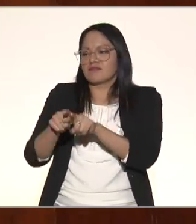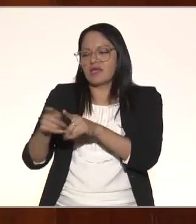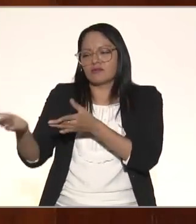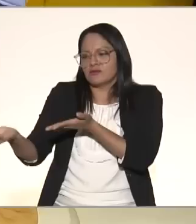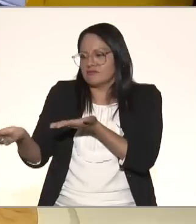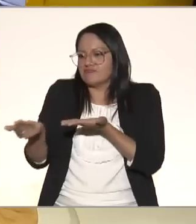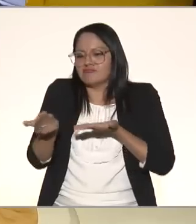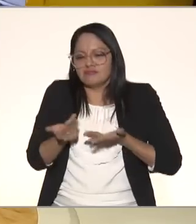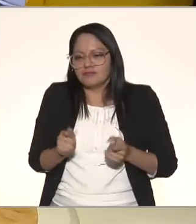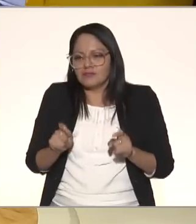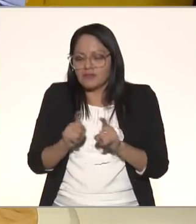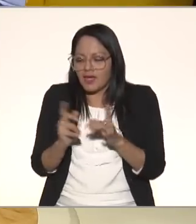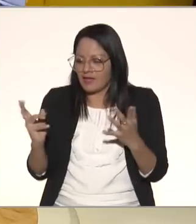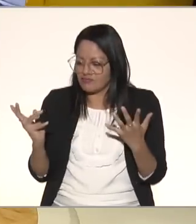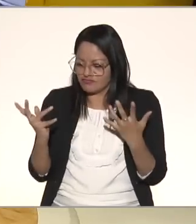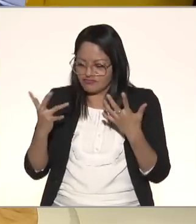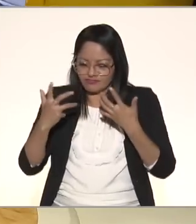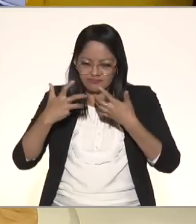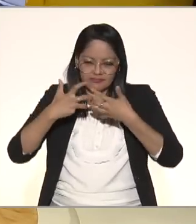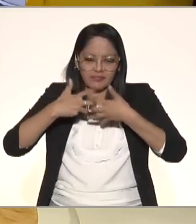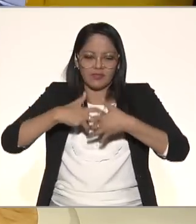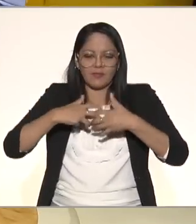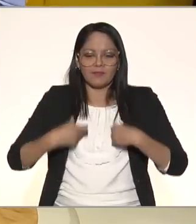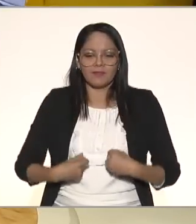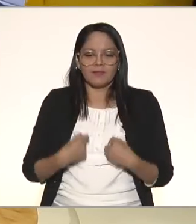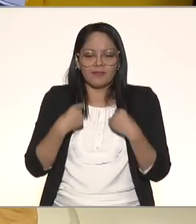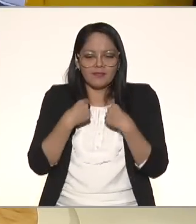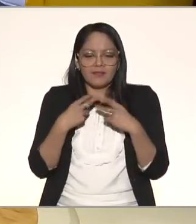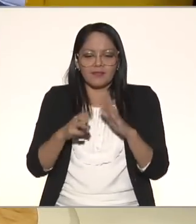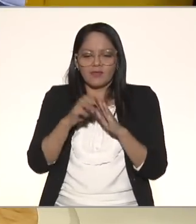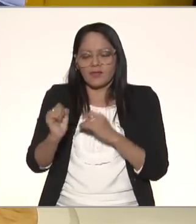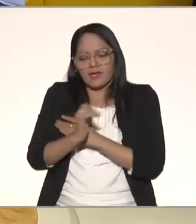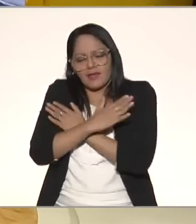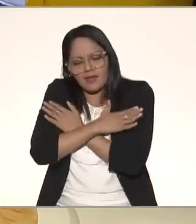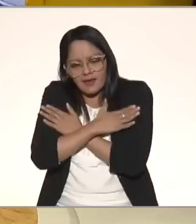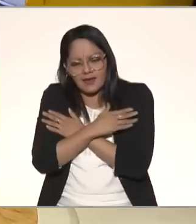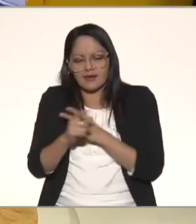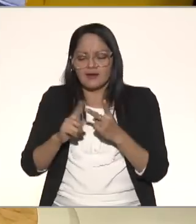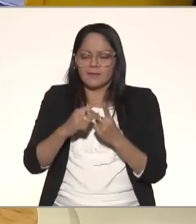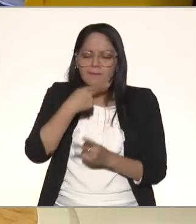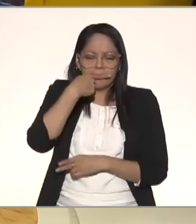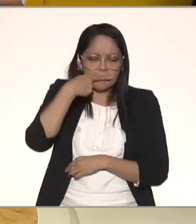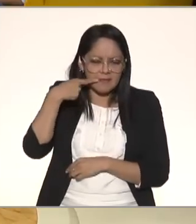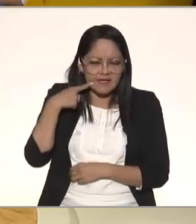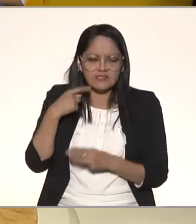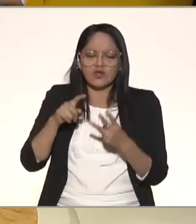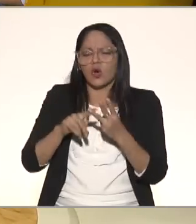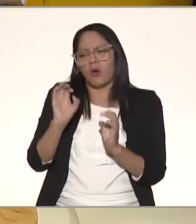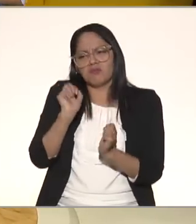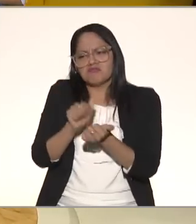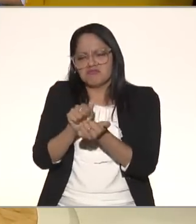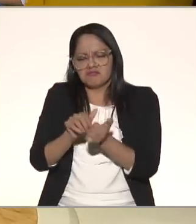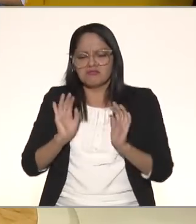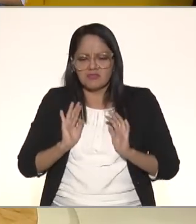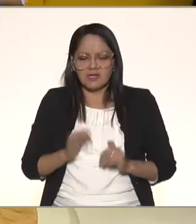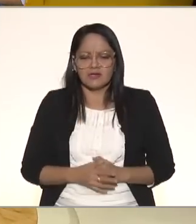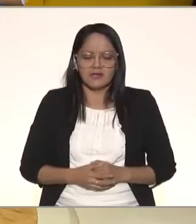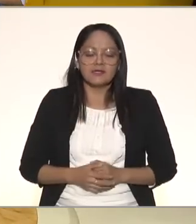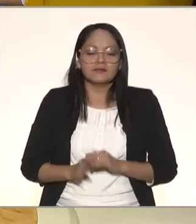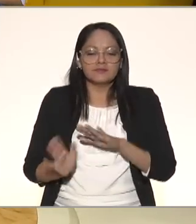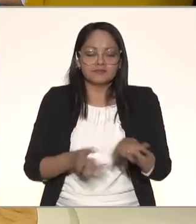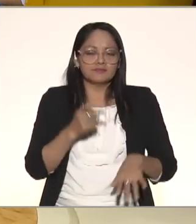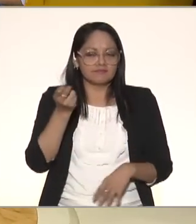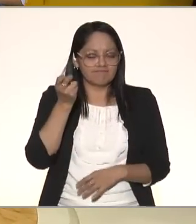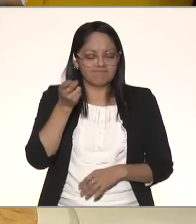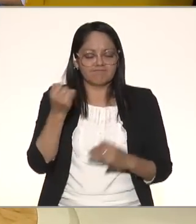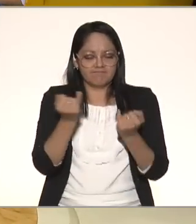es una fusión de de almas ya sea con un abrazo ya sea con un beso o teniendo un coito claro que ahí bueno yo